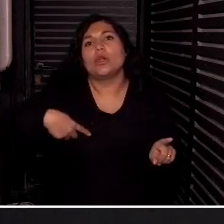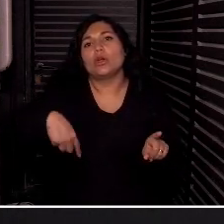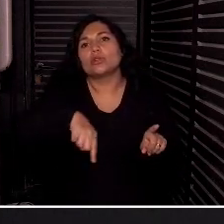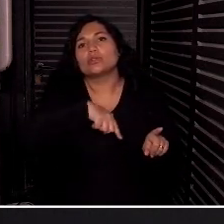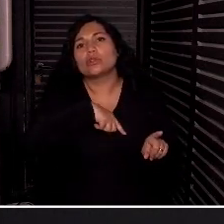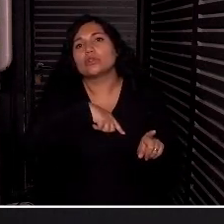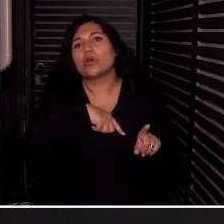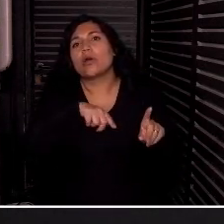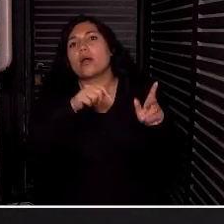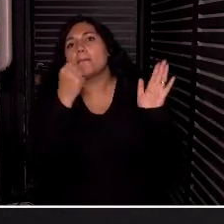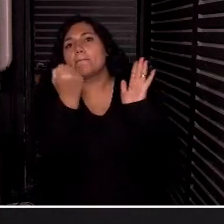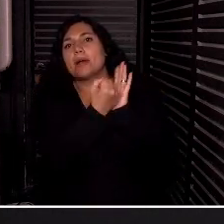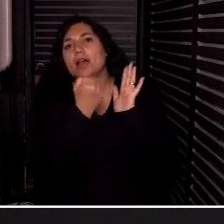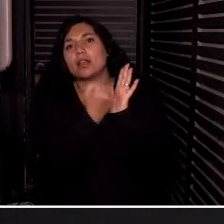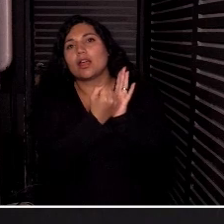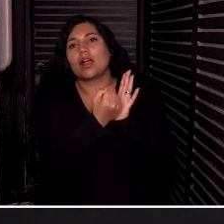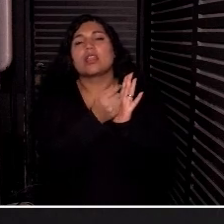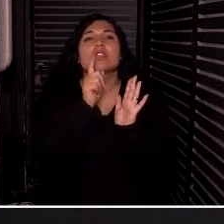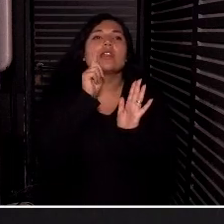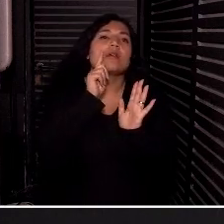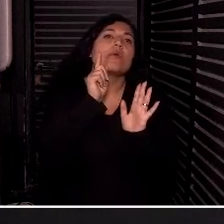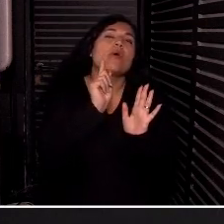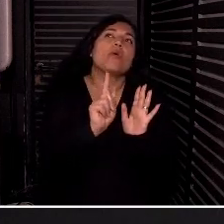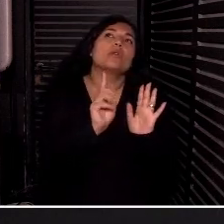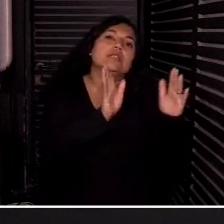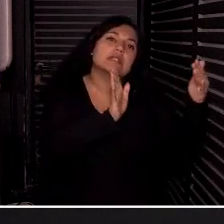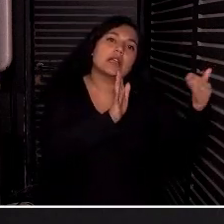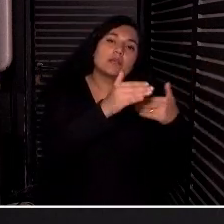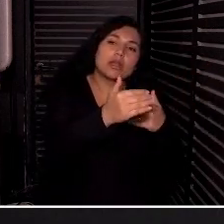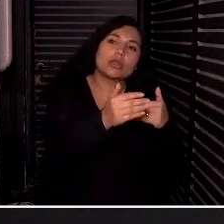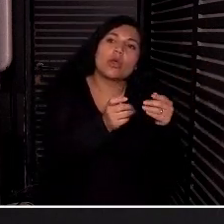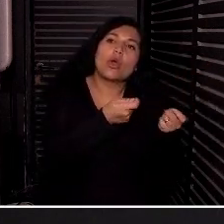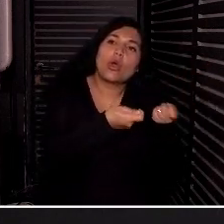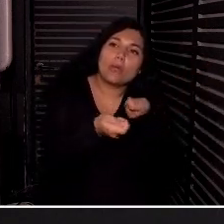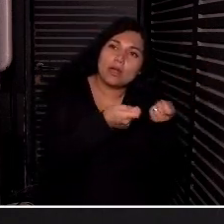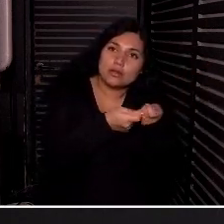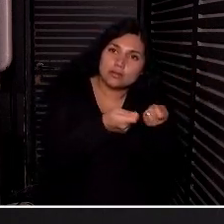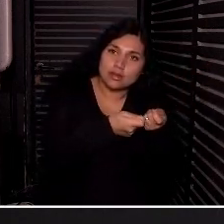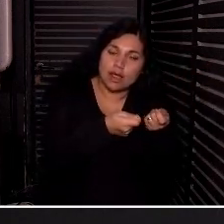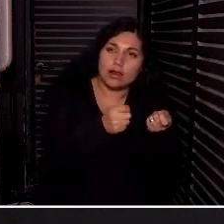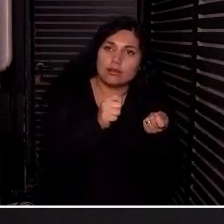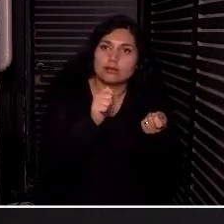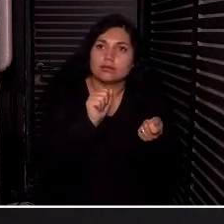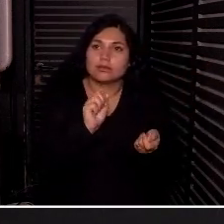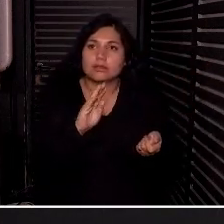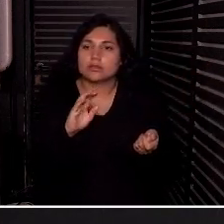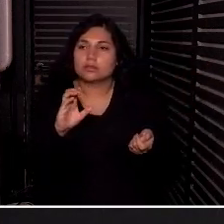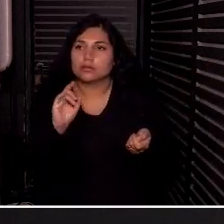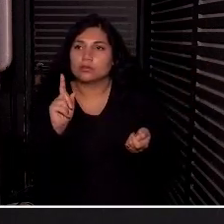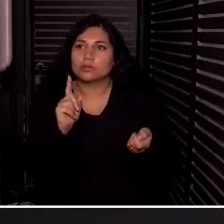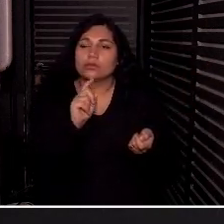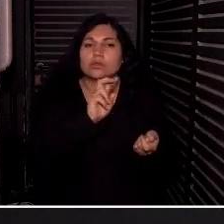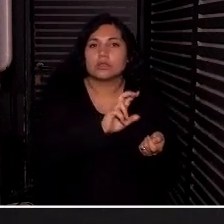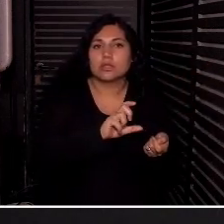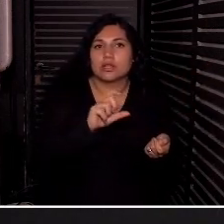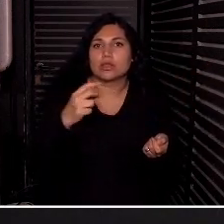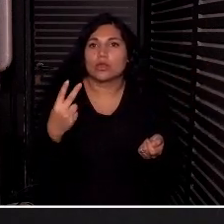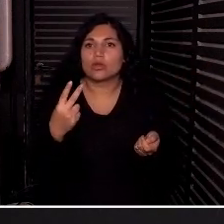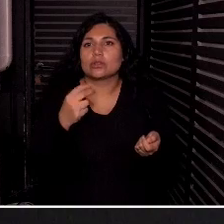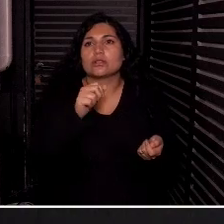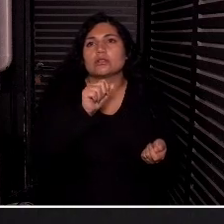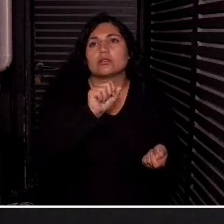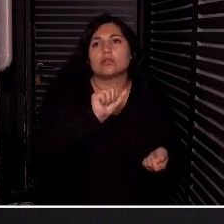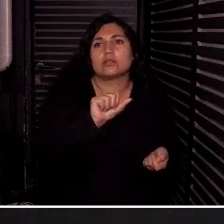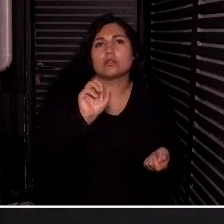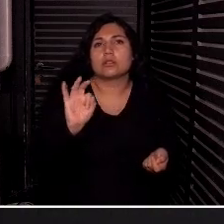a las marcas un segmento comercial que está definido como la abc1 C2 C3 de 25 a 64 si no